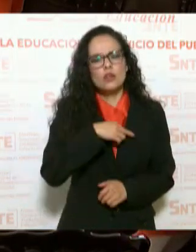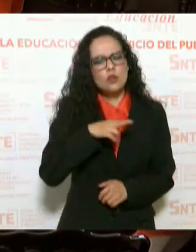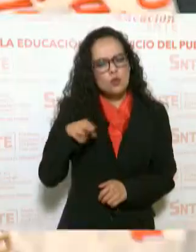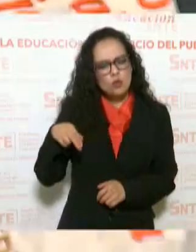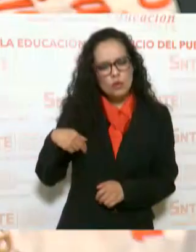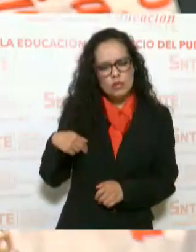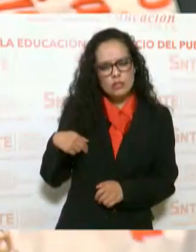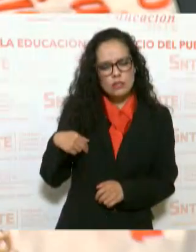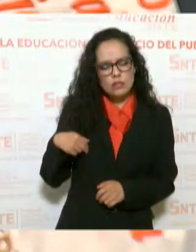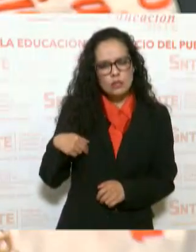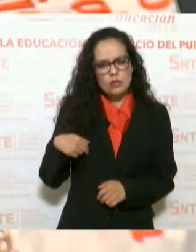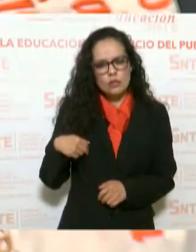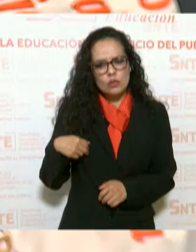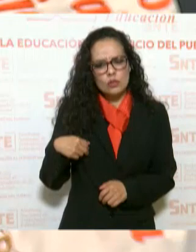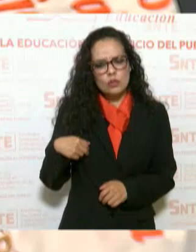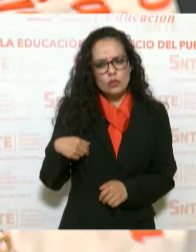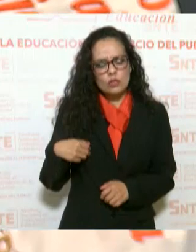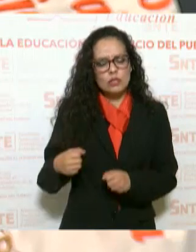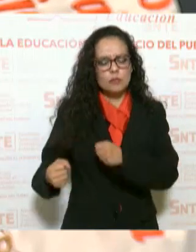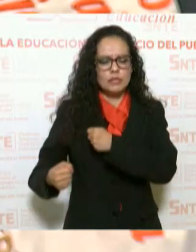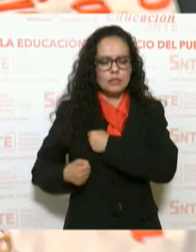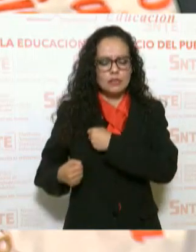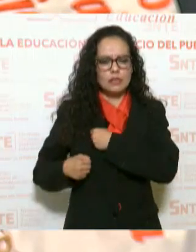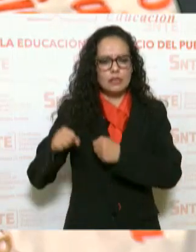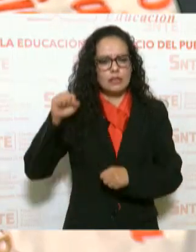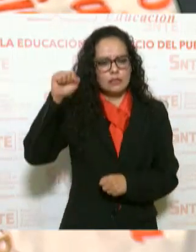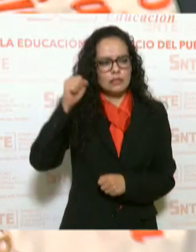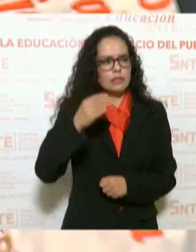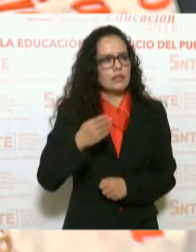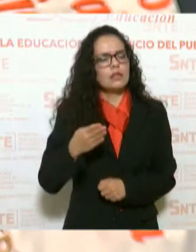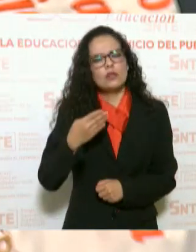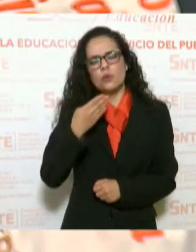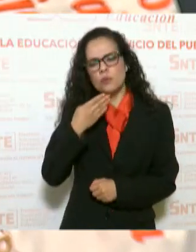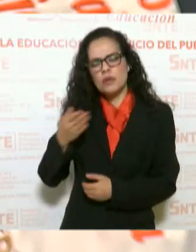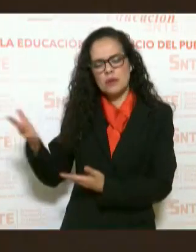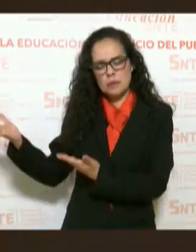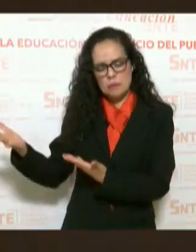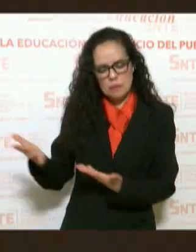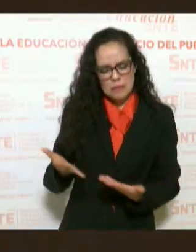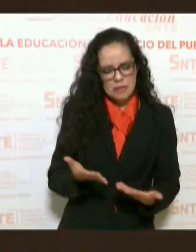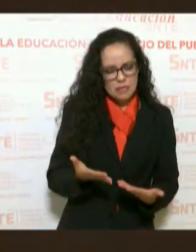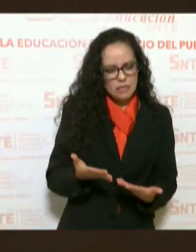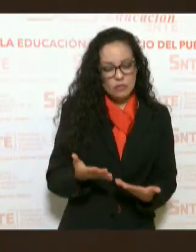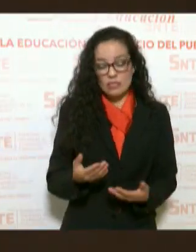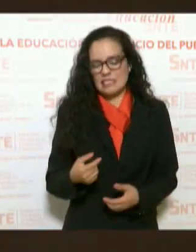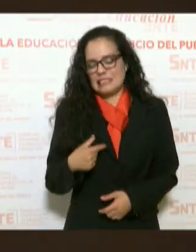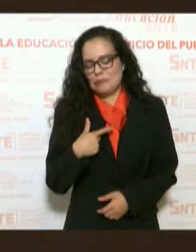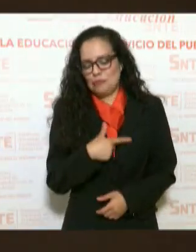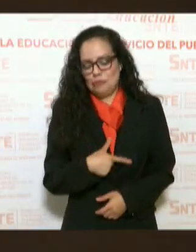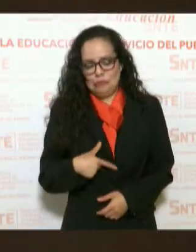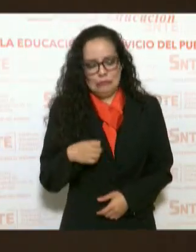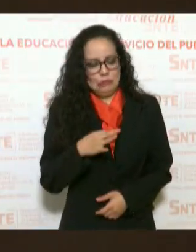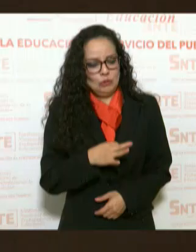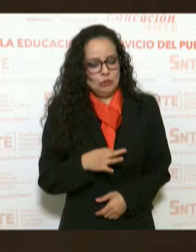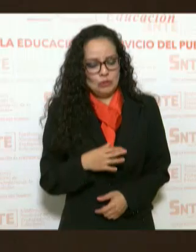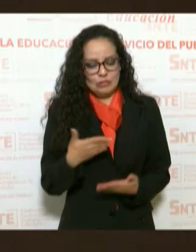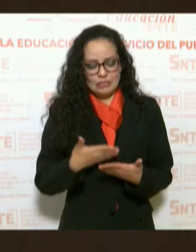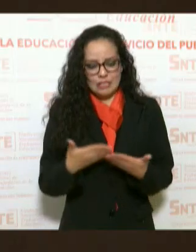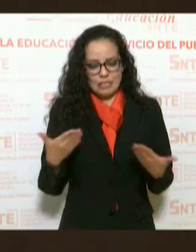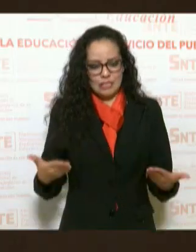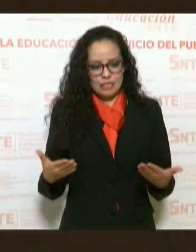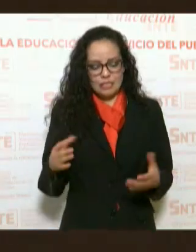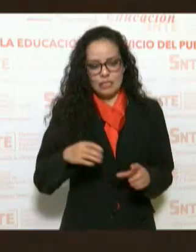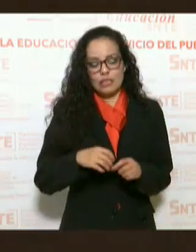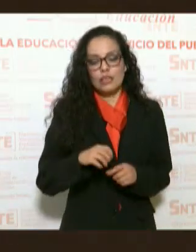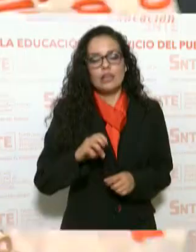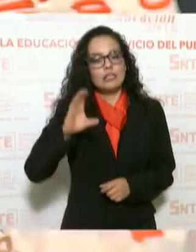del sindicato. Bienvenidos todos, es fantástico estar aquí en una ciudad tan hermosa. Es la primera vez que